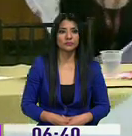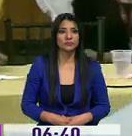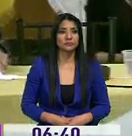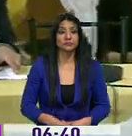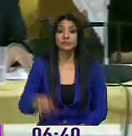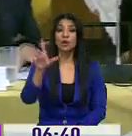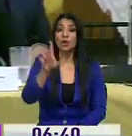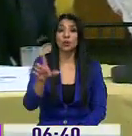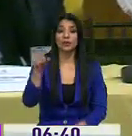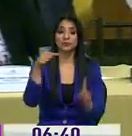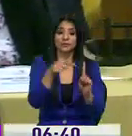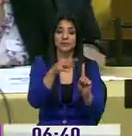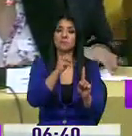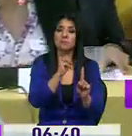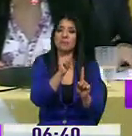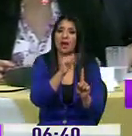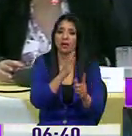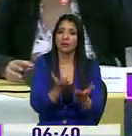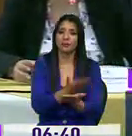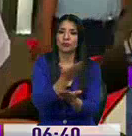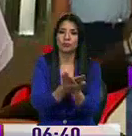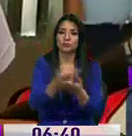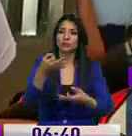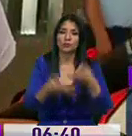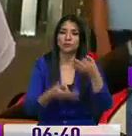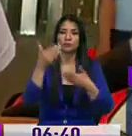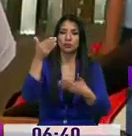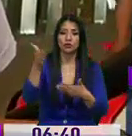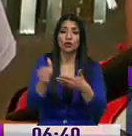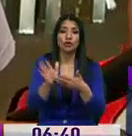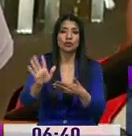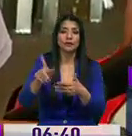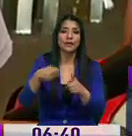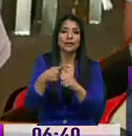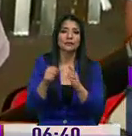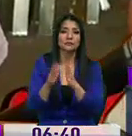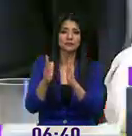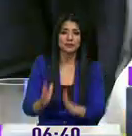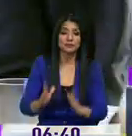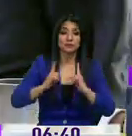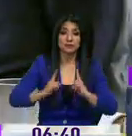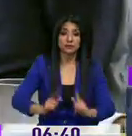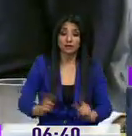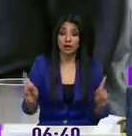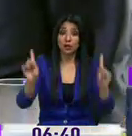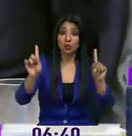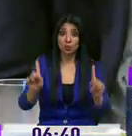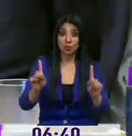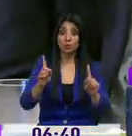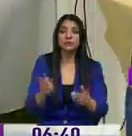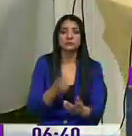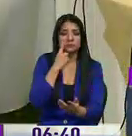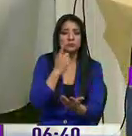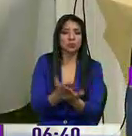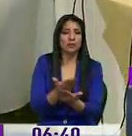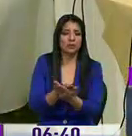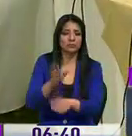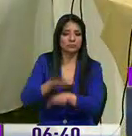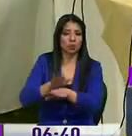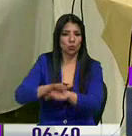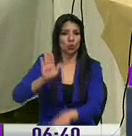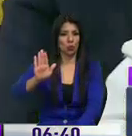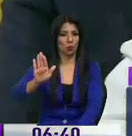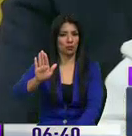montaño interpelante del juicio político contra la ex ministra de salud verónica espinoza fue quien presentó las pruebas de cargo en contra del